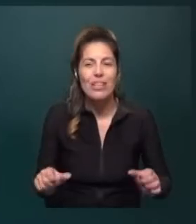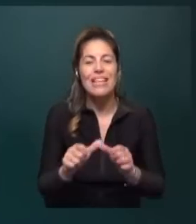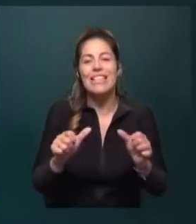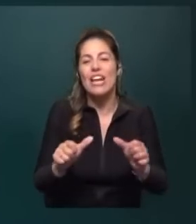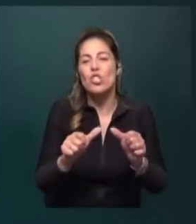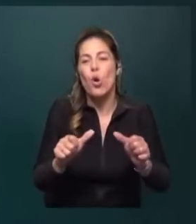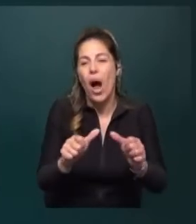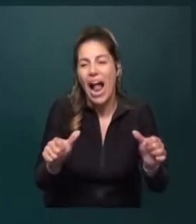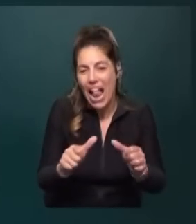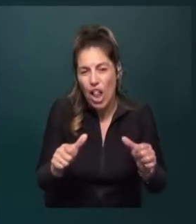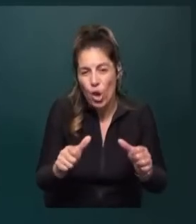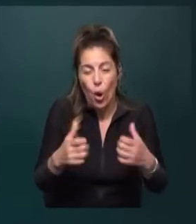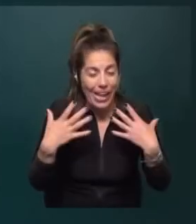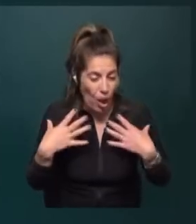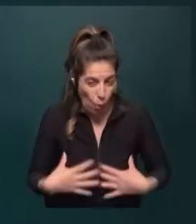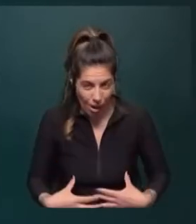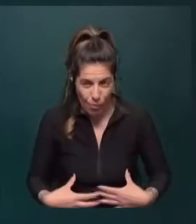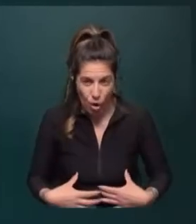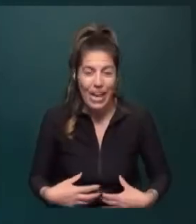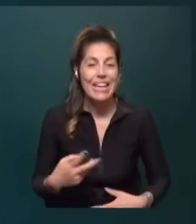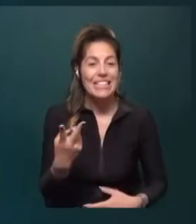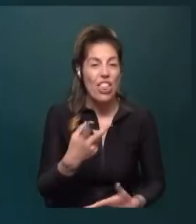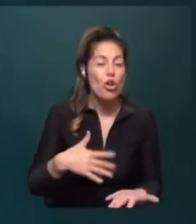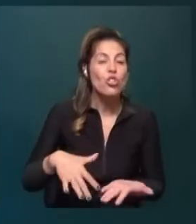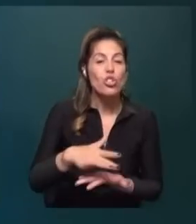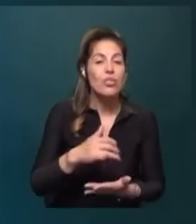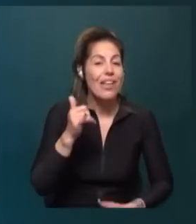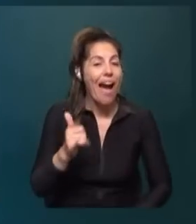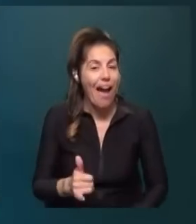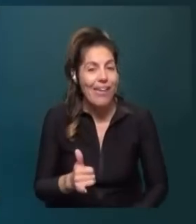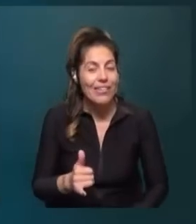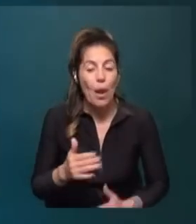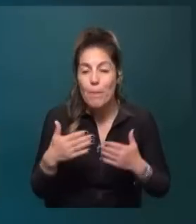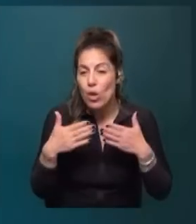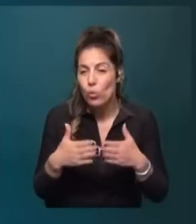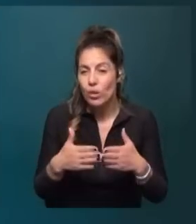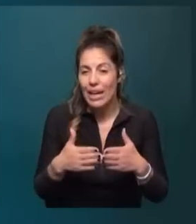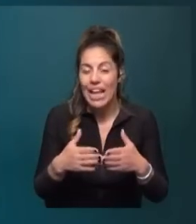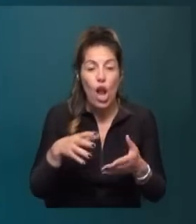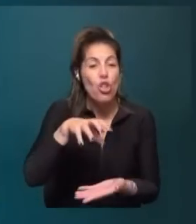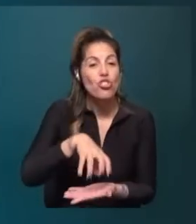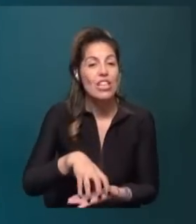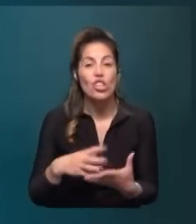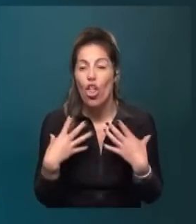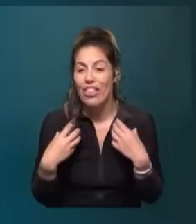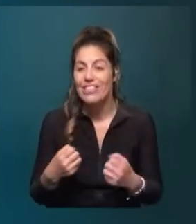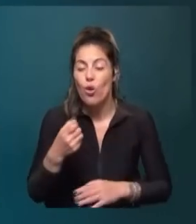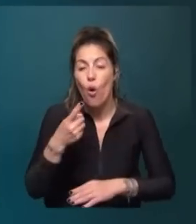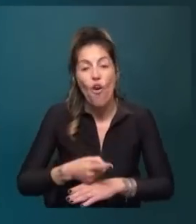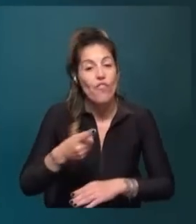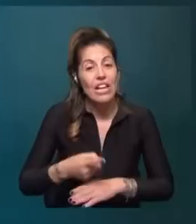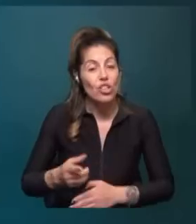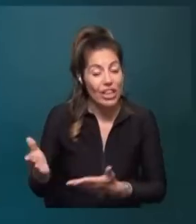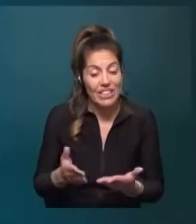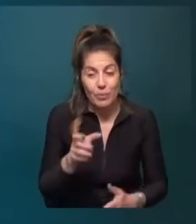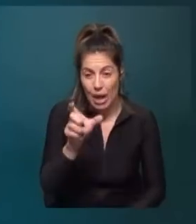algo concretamente en el cuerpo en esos dos casos hay que consultar y los centros de salud tienen la obligación de atenderlo